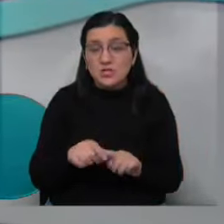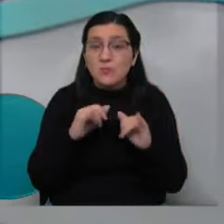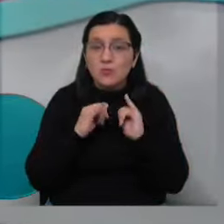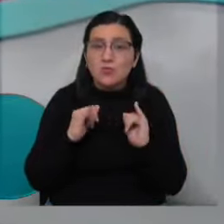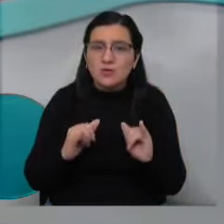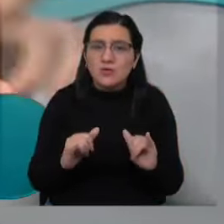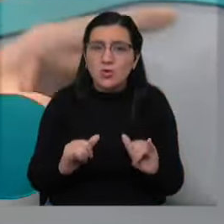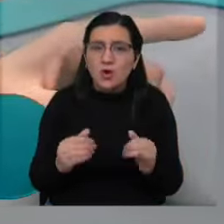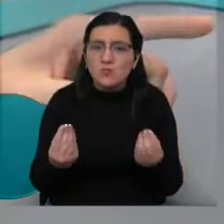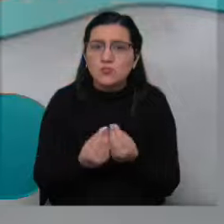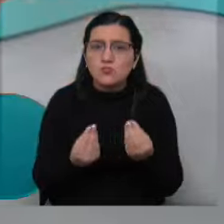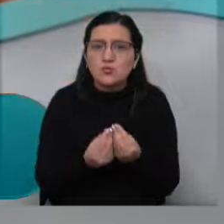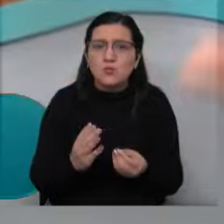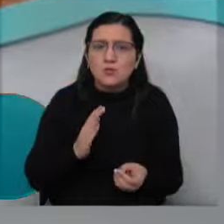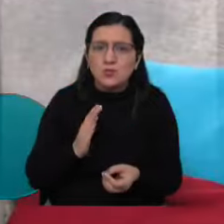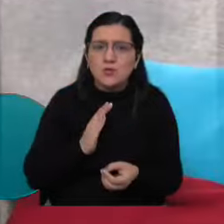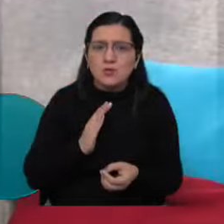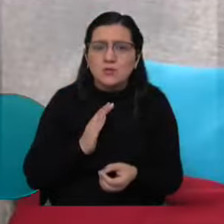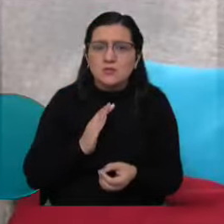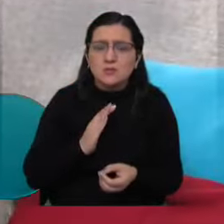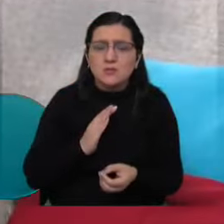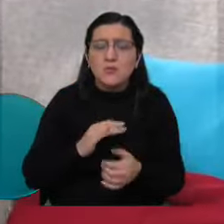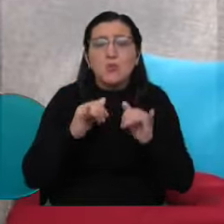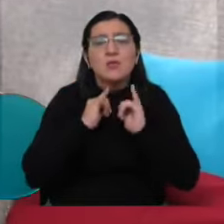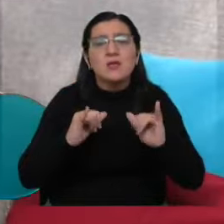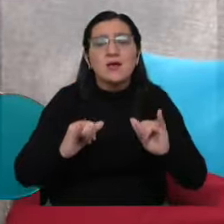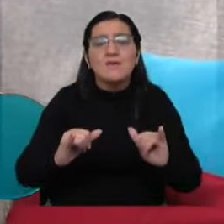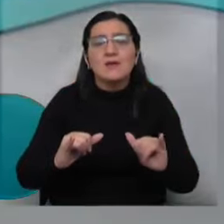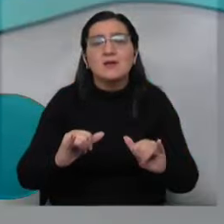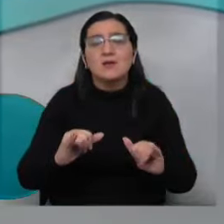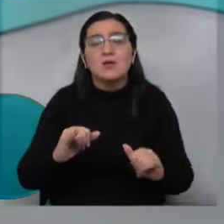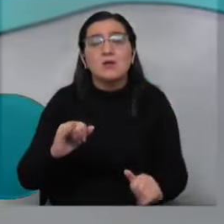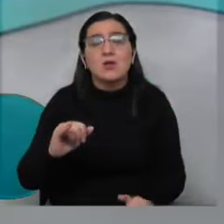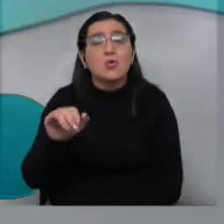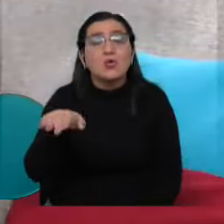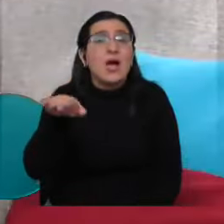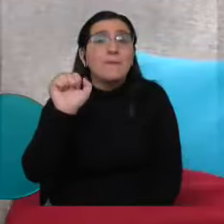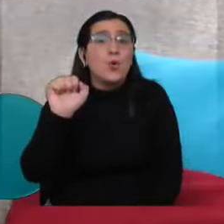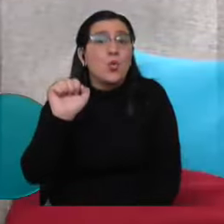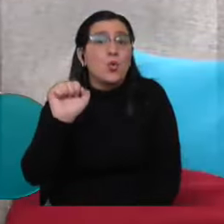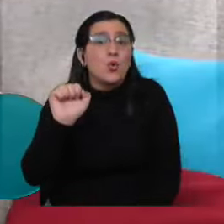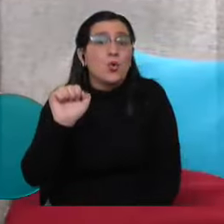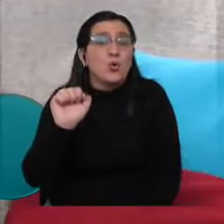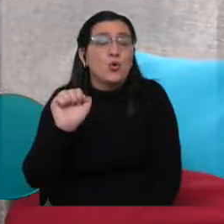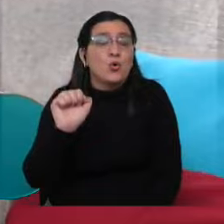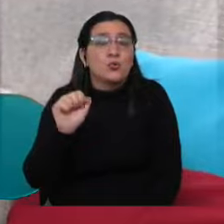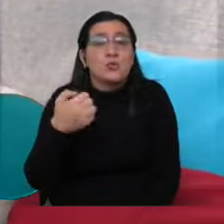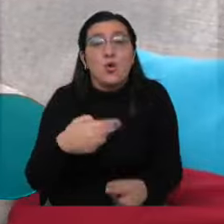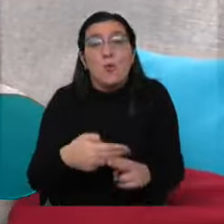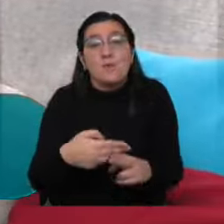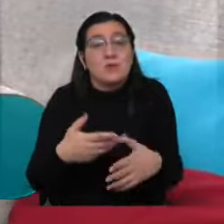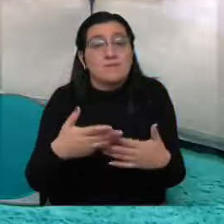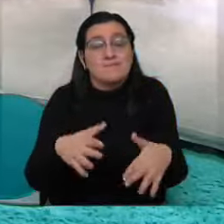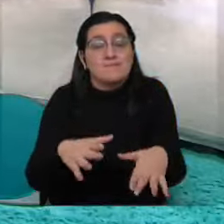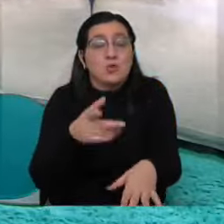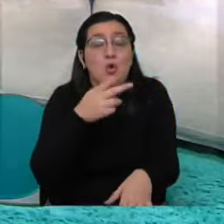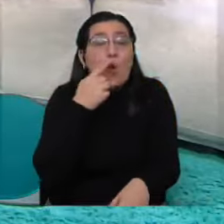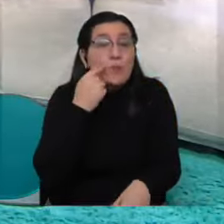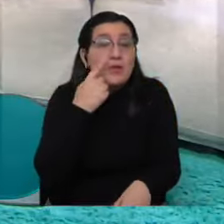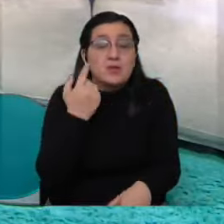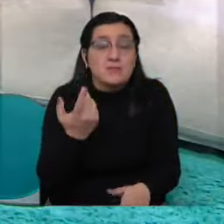también varias mujeres con otro nombre con seudónimo exactamente con seudónimo del bar Fran un hombre francés creo quea sí esto todo un dato también no